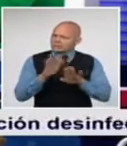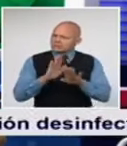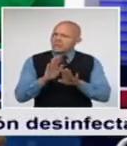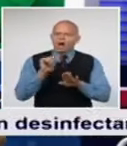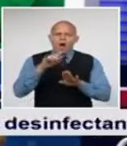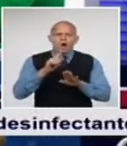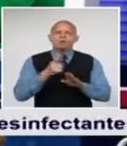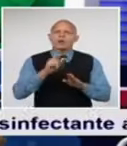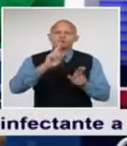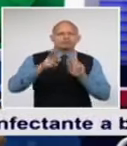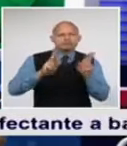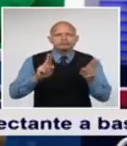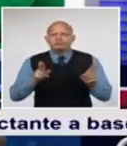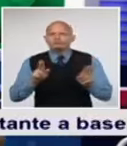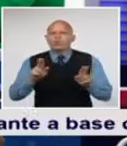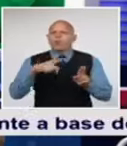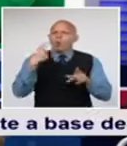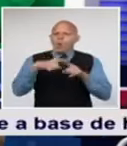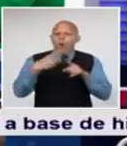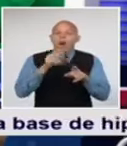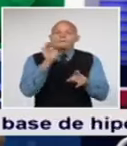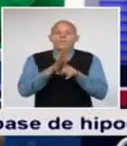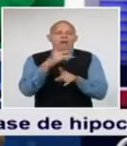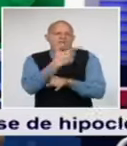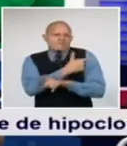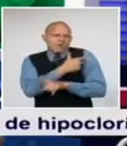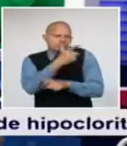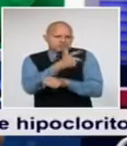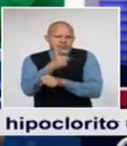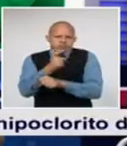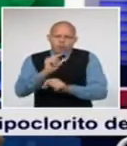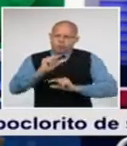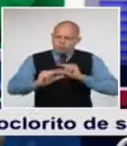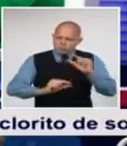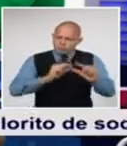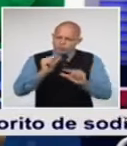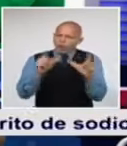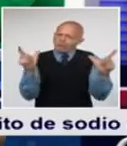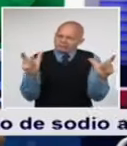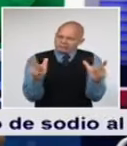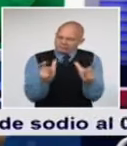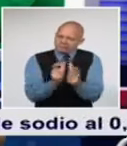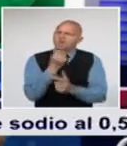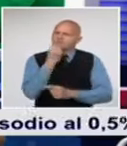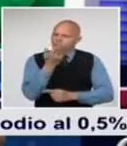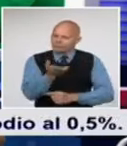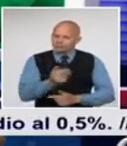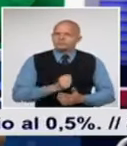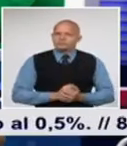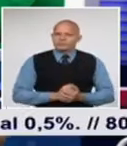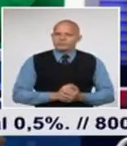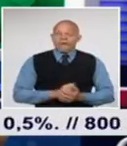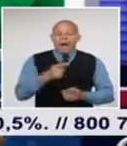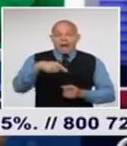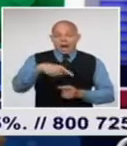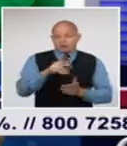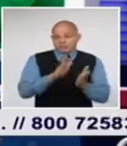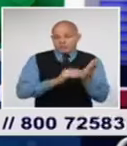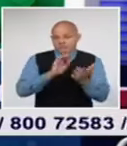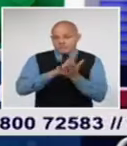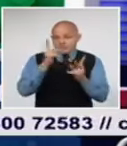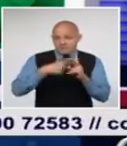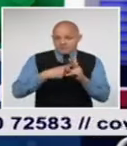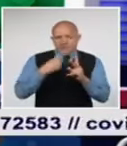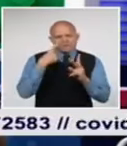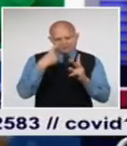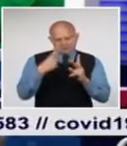todo lo que vamos logrando, pues se va a lograr que a partir de mayo se modifiquen